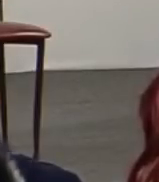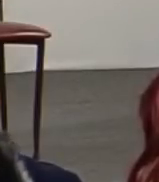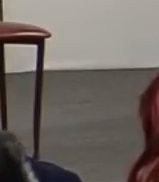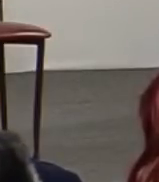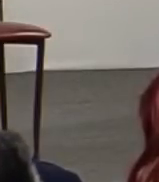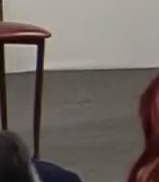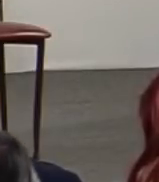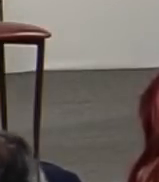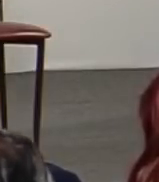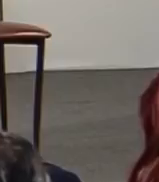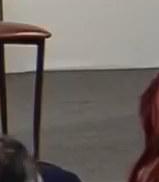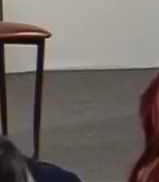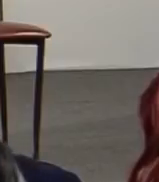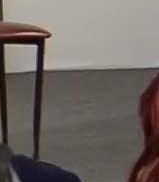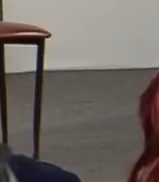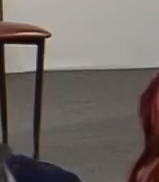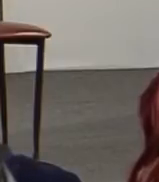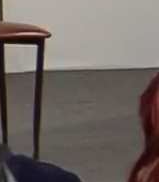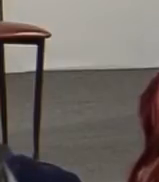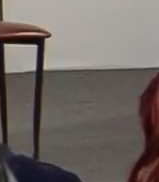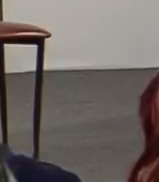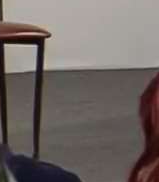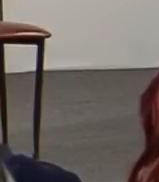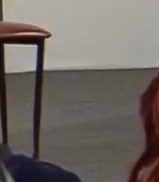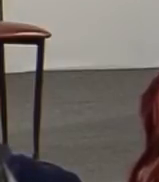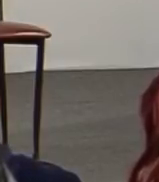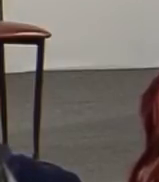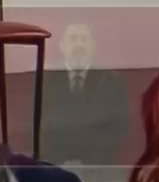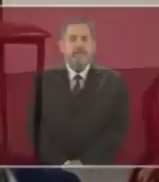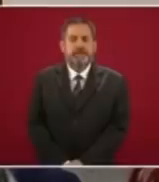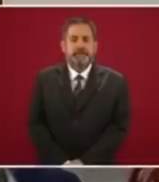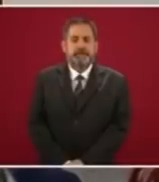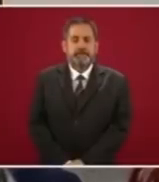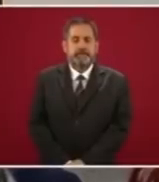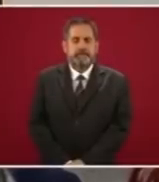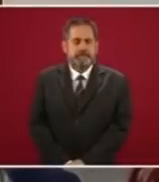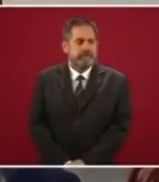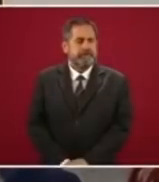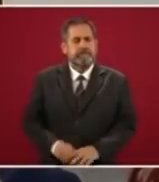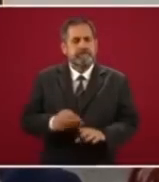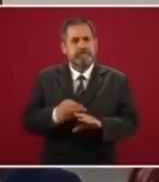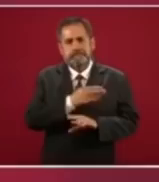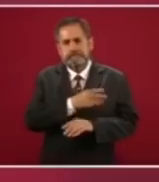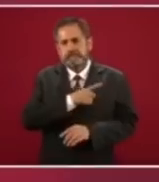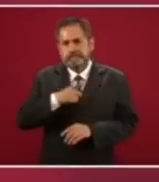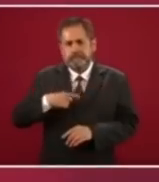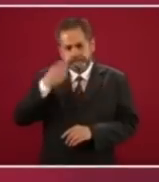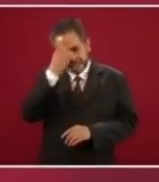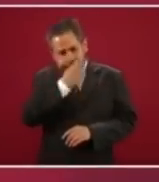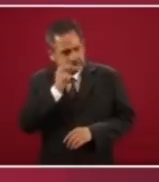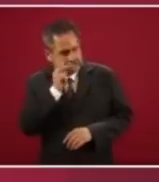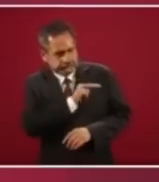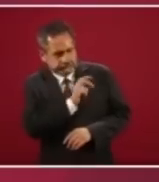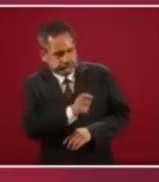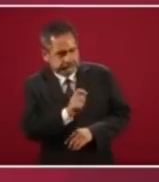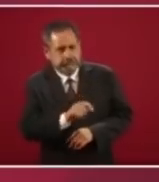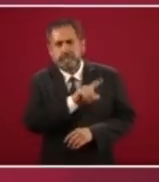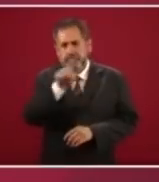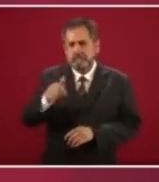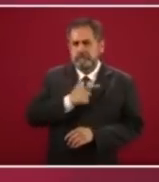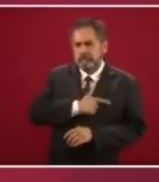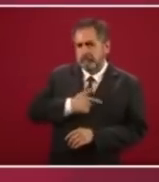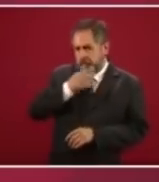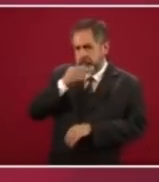los sets de televisión y en general, y con mucho gusto nosotros podemos atender a